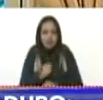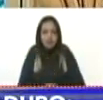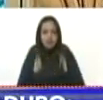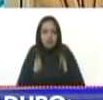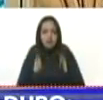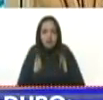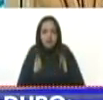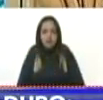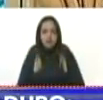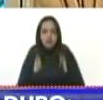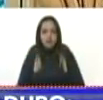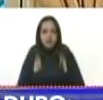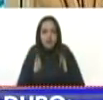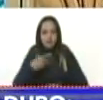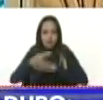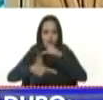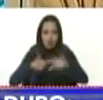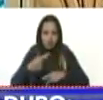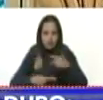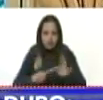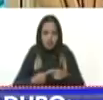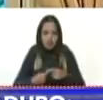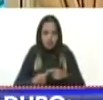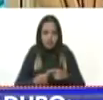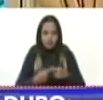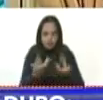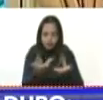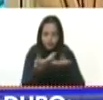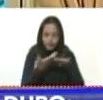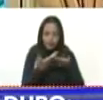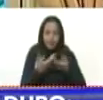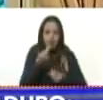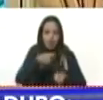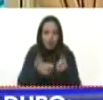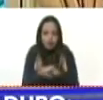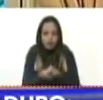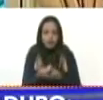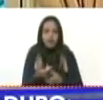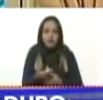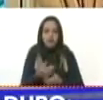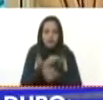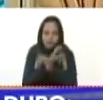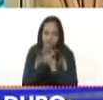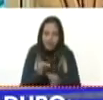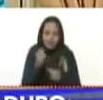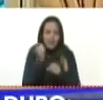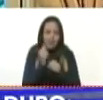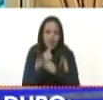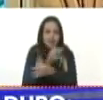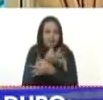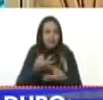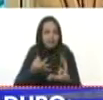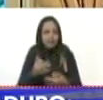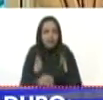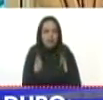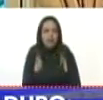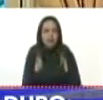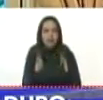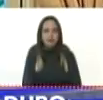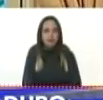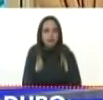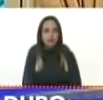los procesos distributivos, comercializadores, funcionen al pelo, funcionen al pelo.